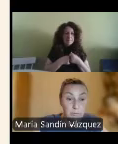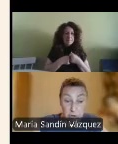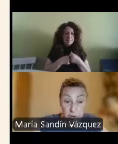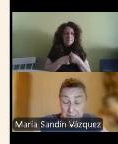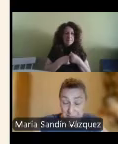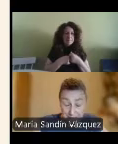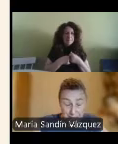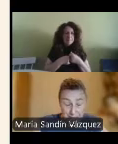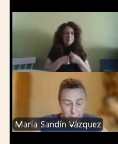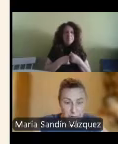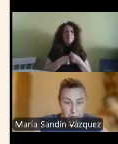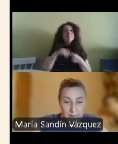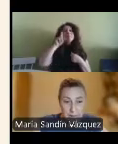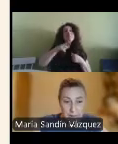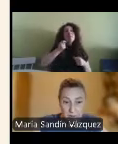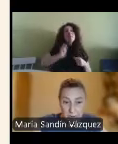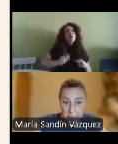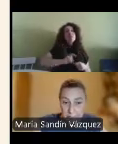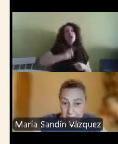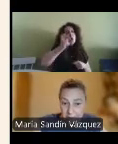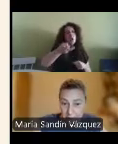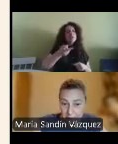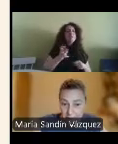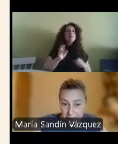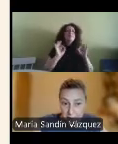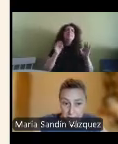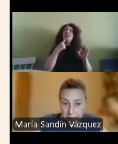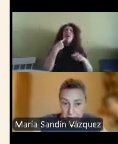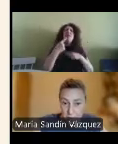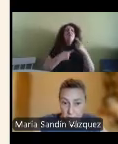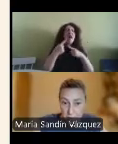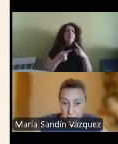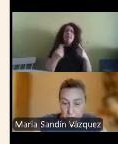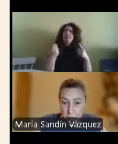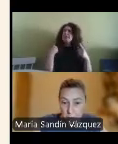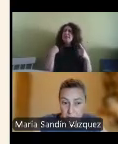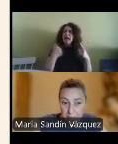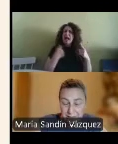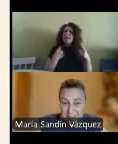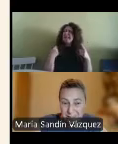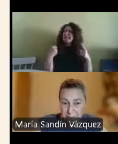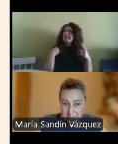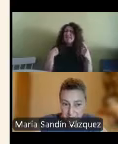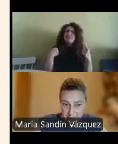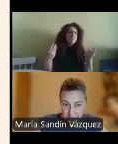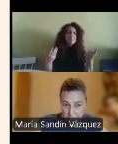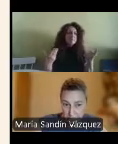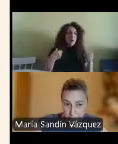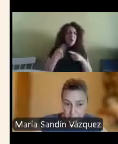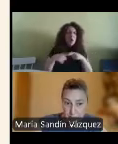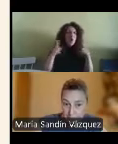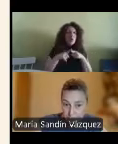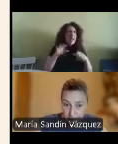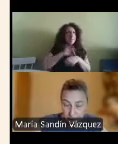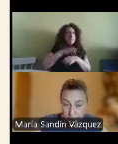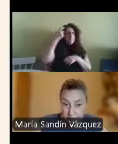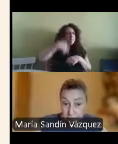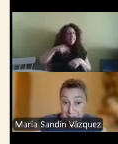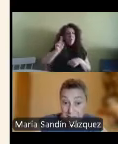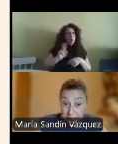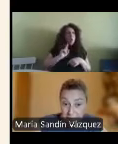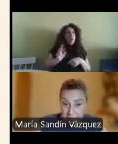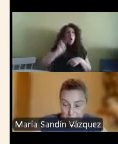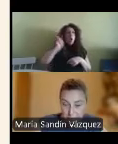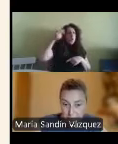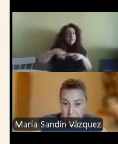otra profesional, esta era de especialista, decía, las familias te reclaman a ti, pero es que son cosas que son totalmente extramédicas, ¿no? Vamos, que